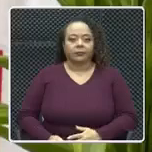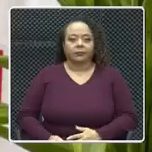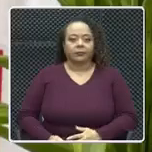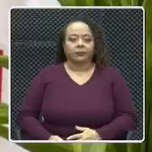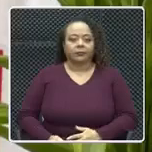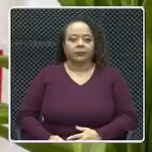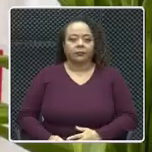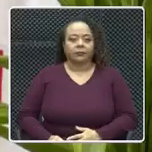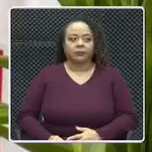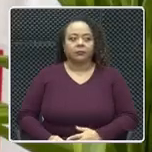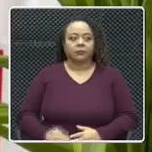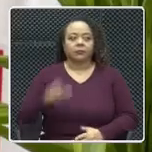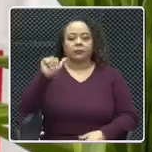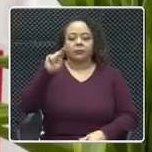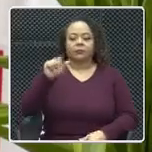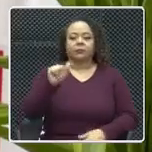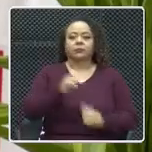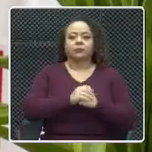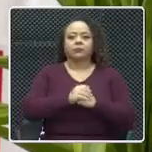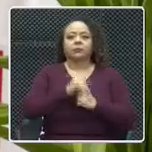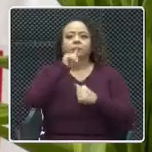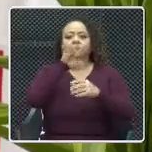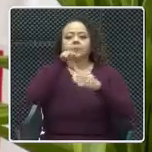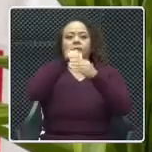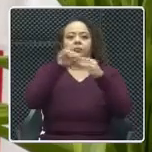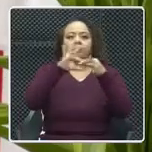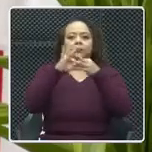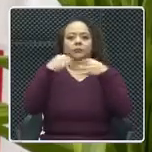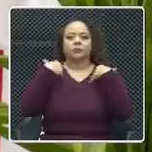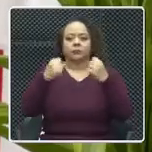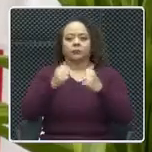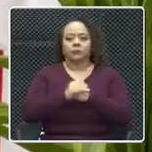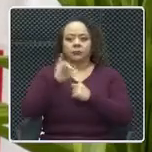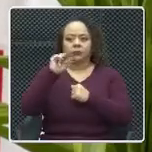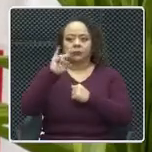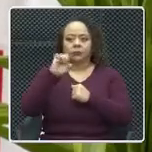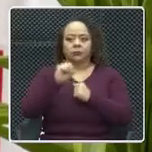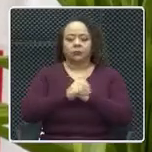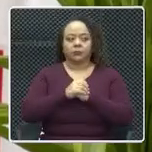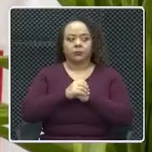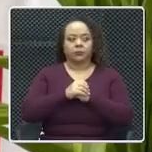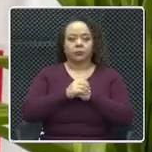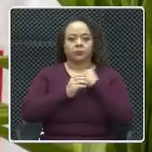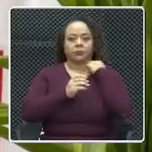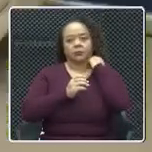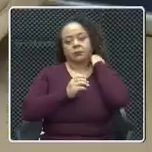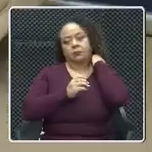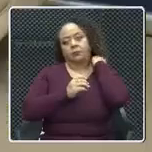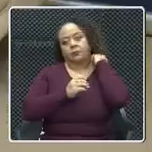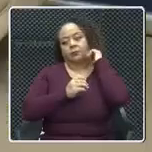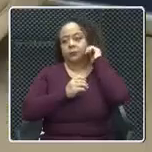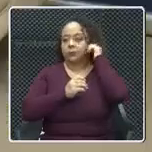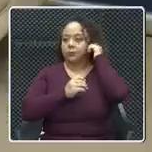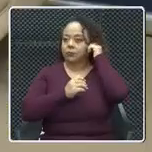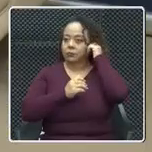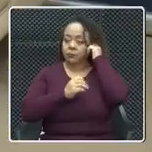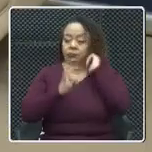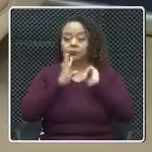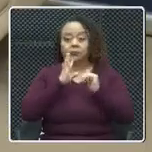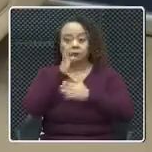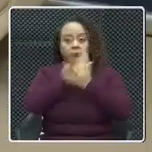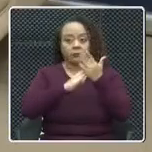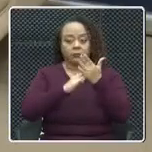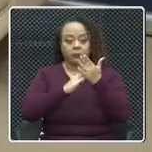Bueno, nos dice también Ana, ¿quiénes componen la red de salud del INSS? Hablando de la parte del equipo de